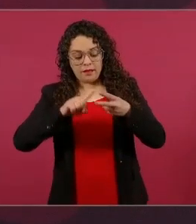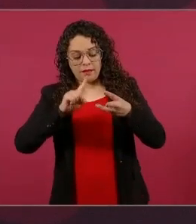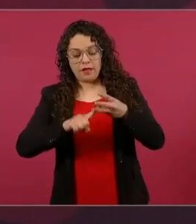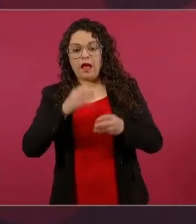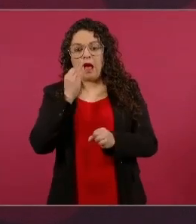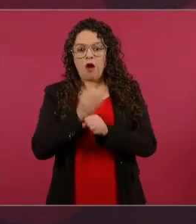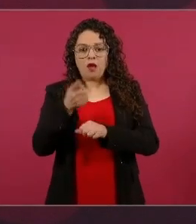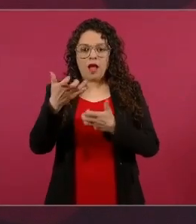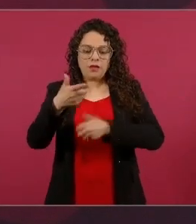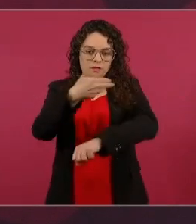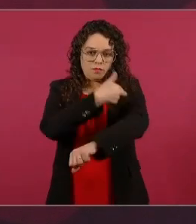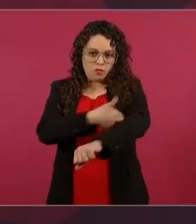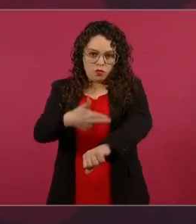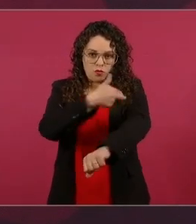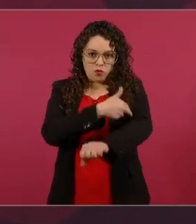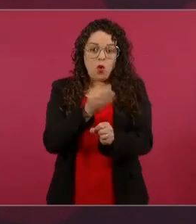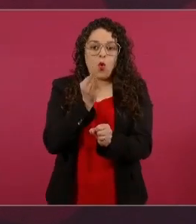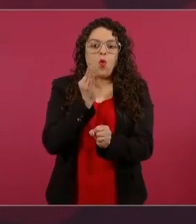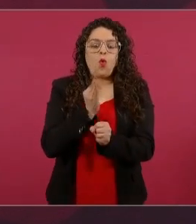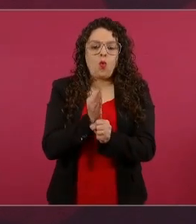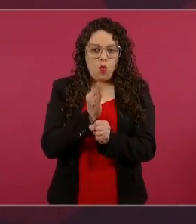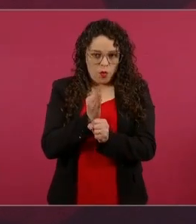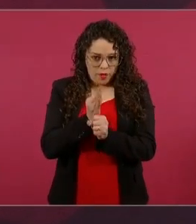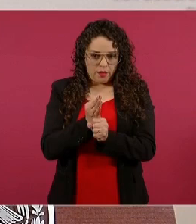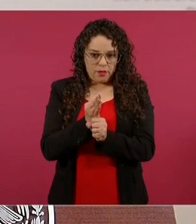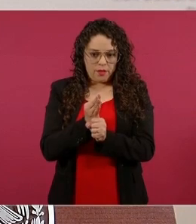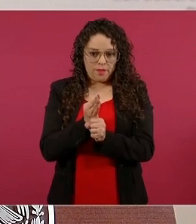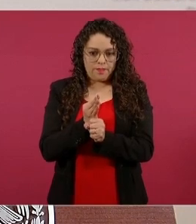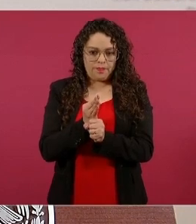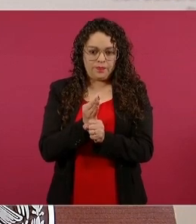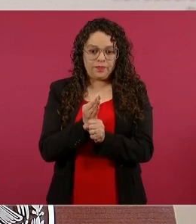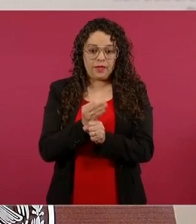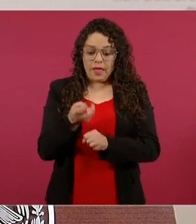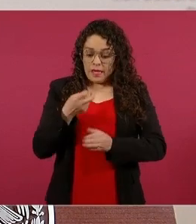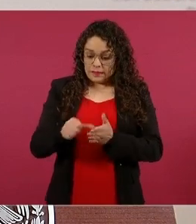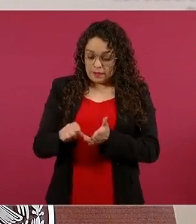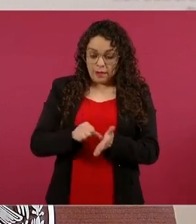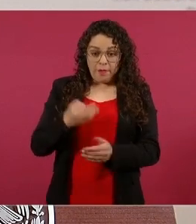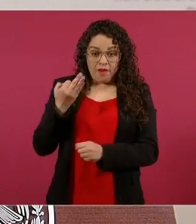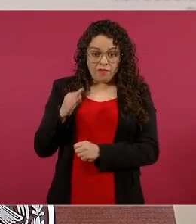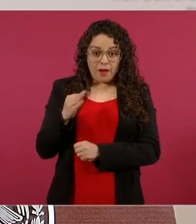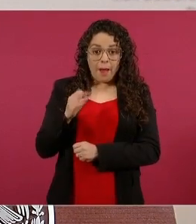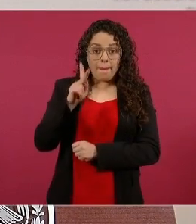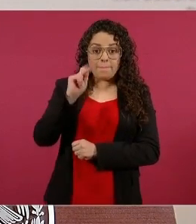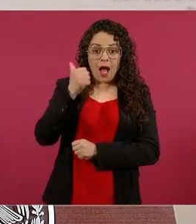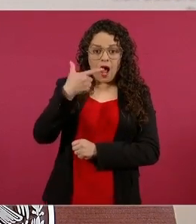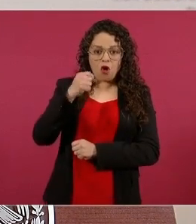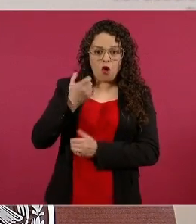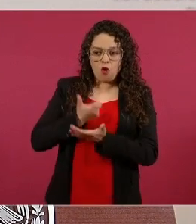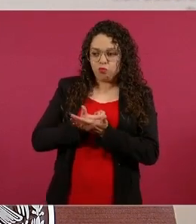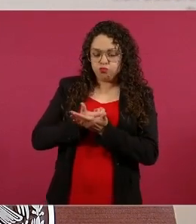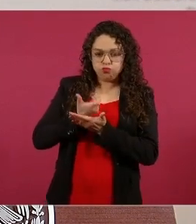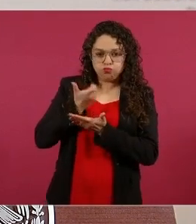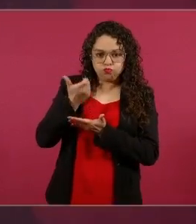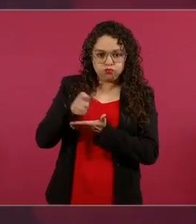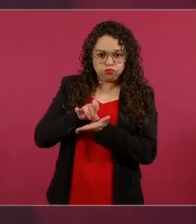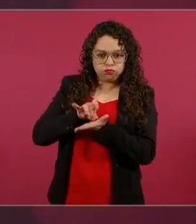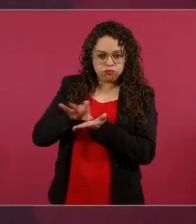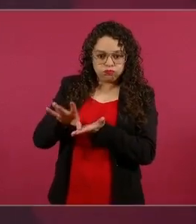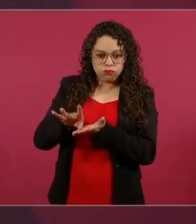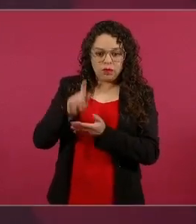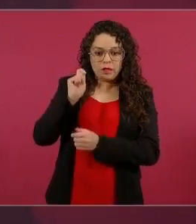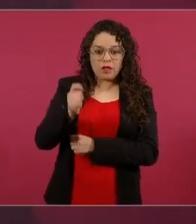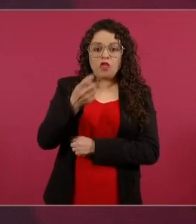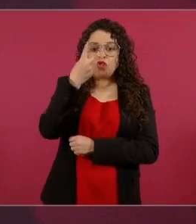tenemos en Operación y obviamente el pago en este mes de febrero de eh las pensiones de dos